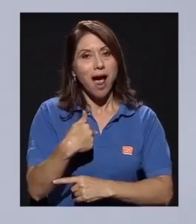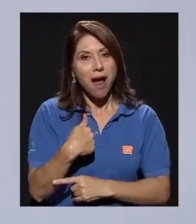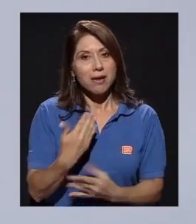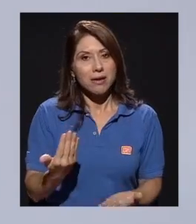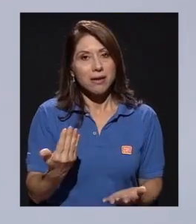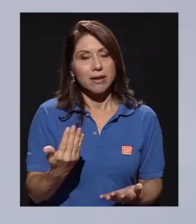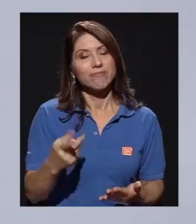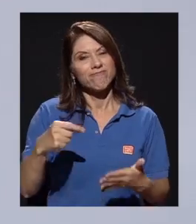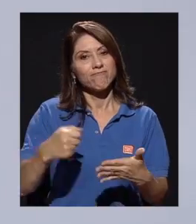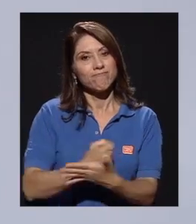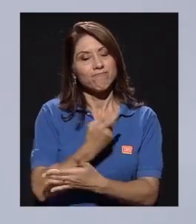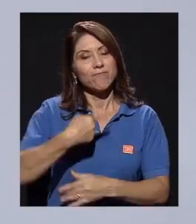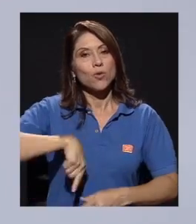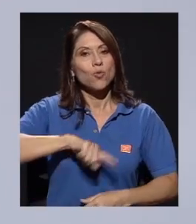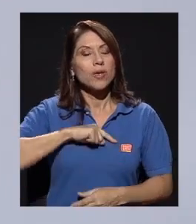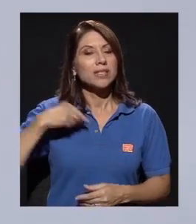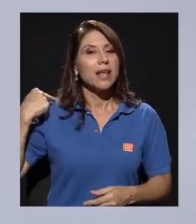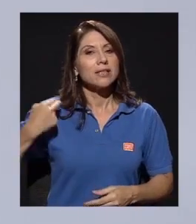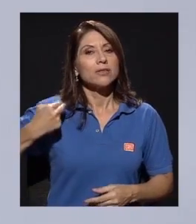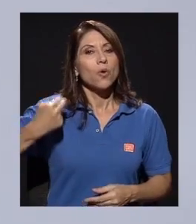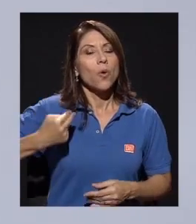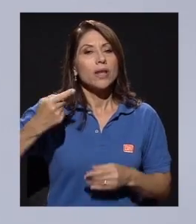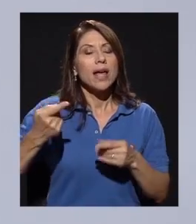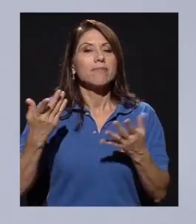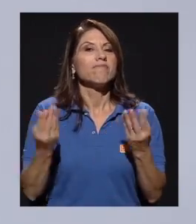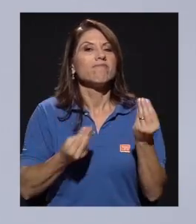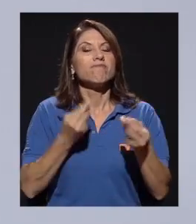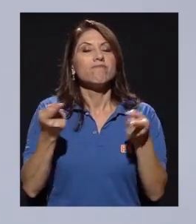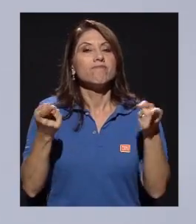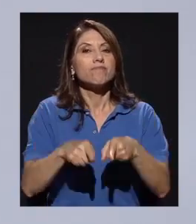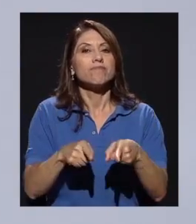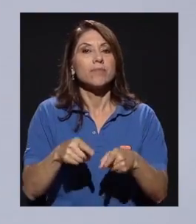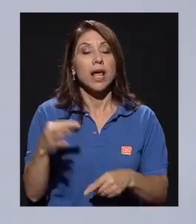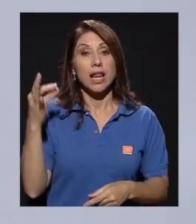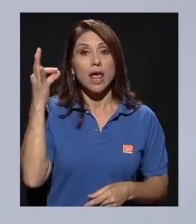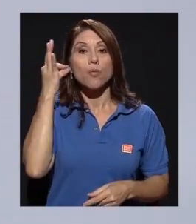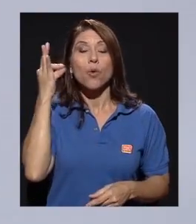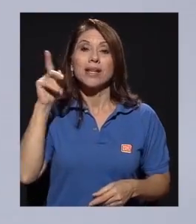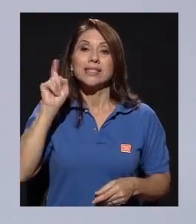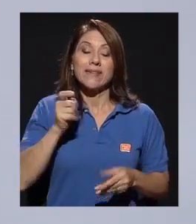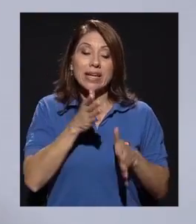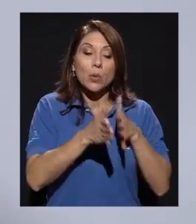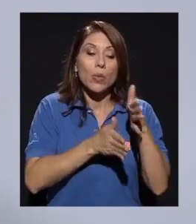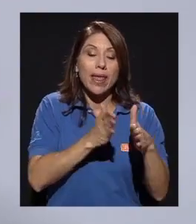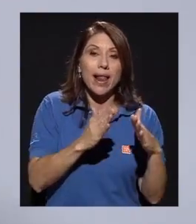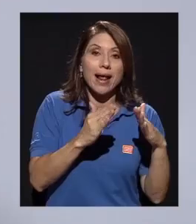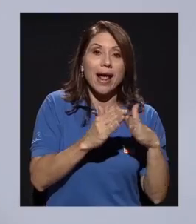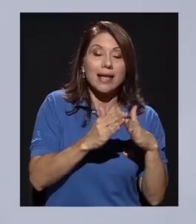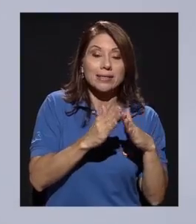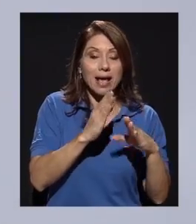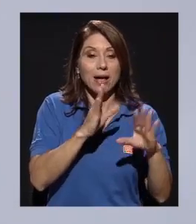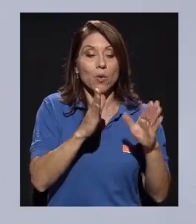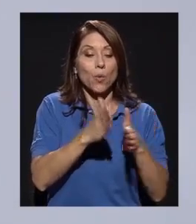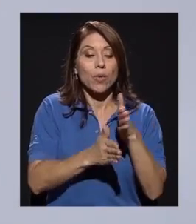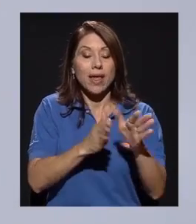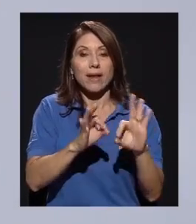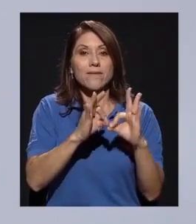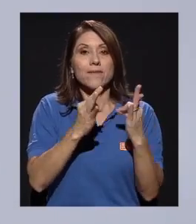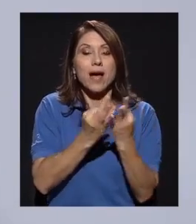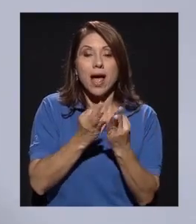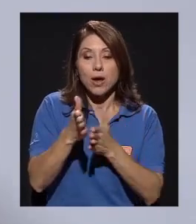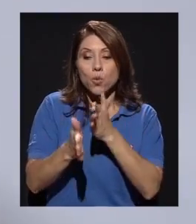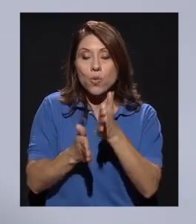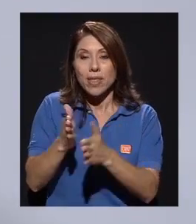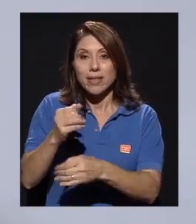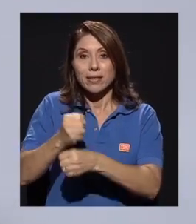la historia nuestra lo que ha ocurrido es que las mujeres hemos tenido que cargar con la casa y con el trabajo y además de eso a